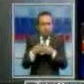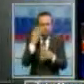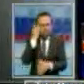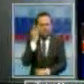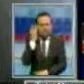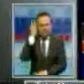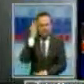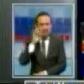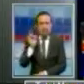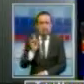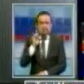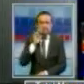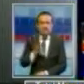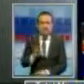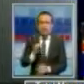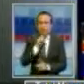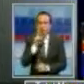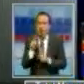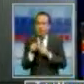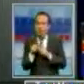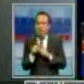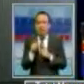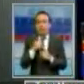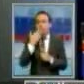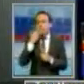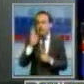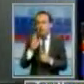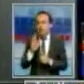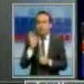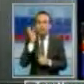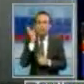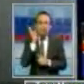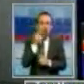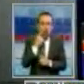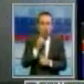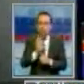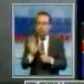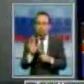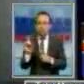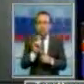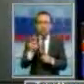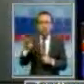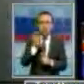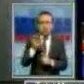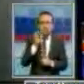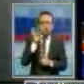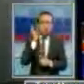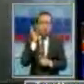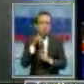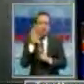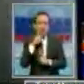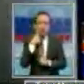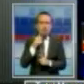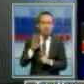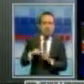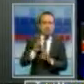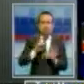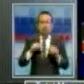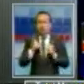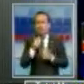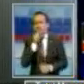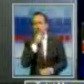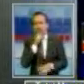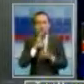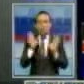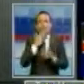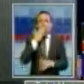suficiente para fijar criterios. ¿Cómo? Primero, las mejores y los mejores. Y aquí no tiene que ver que sean más mujeres, menos hombres, más jóvenes, más viejos.